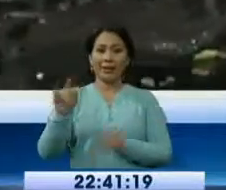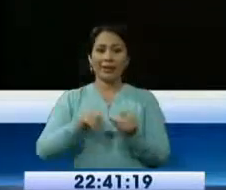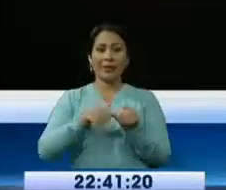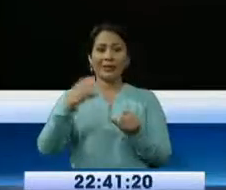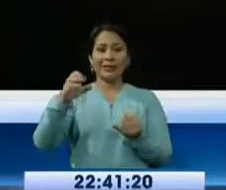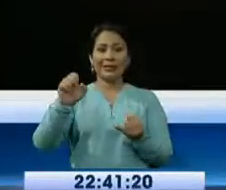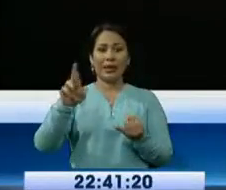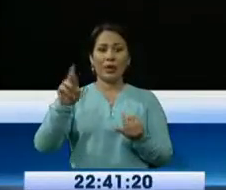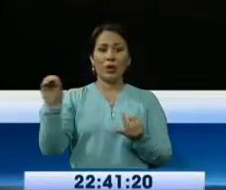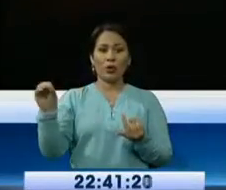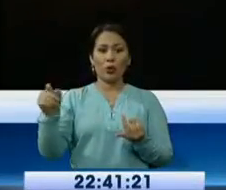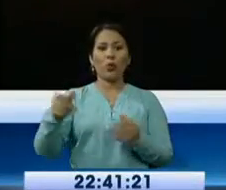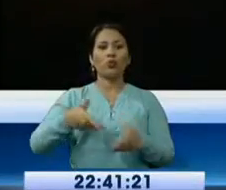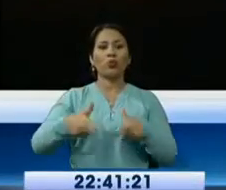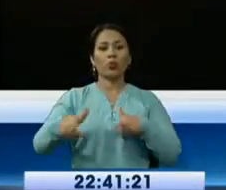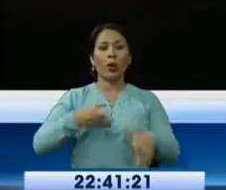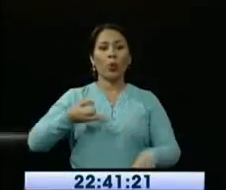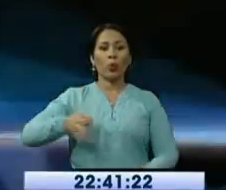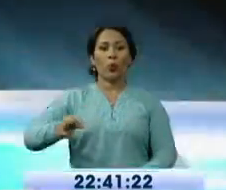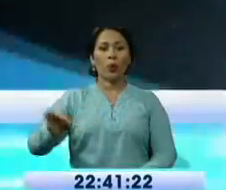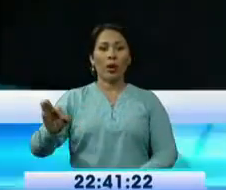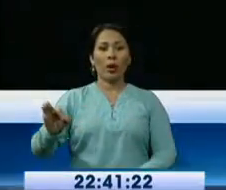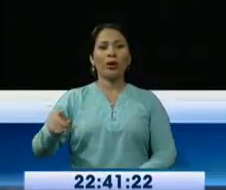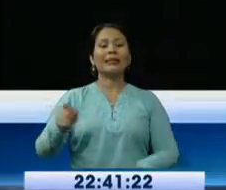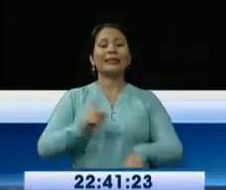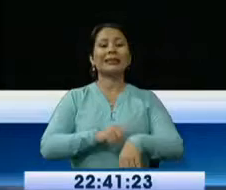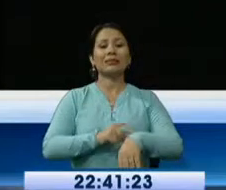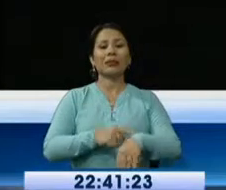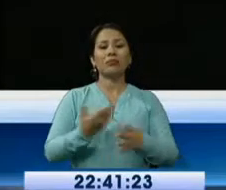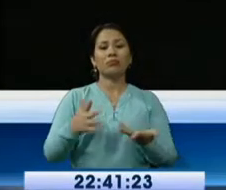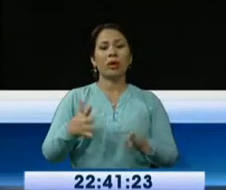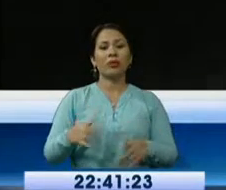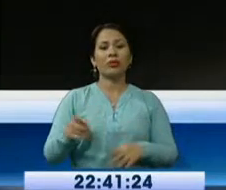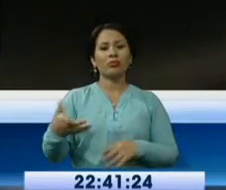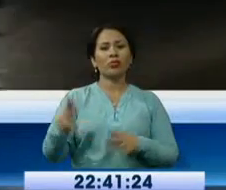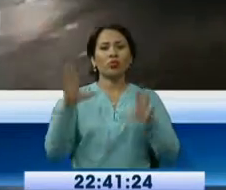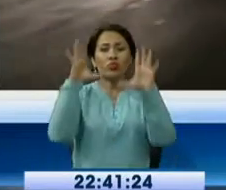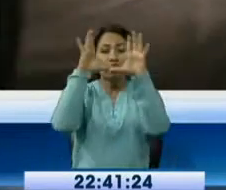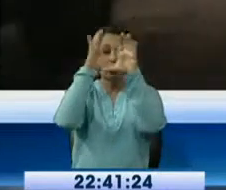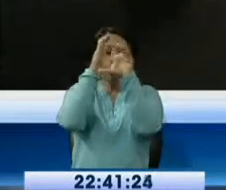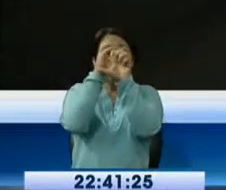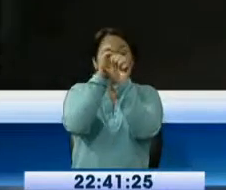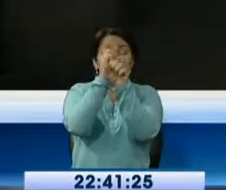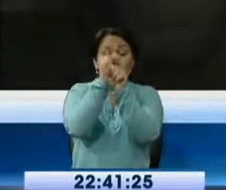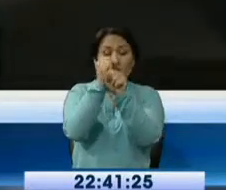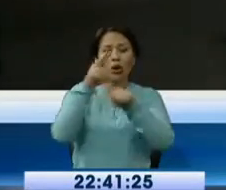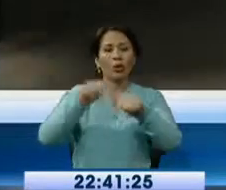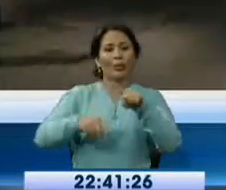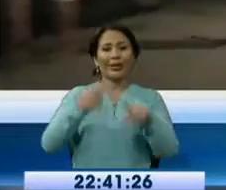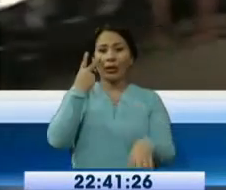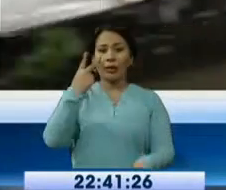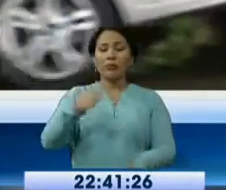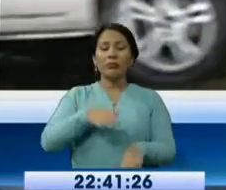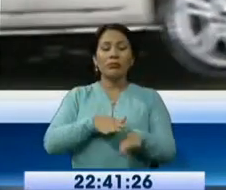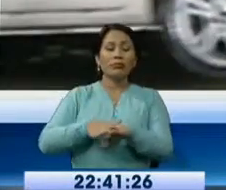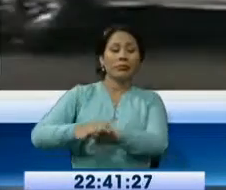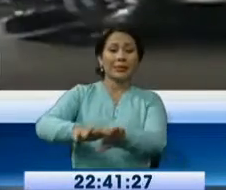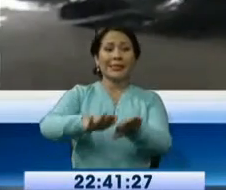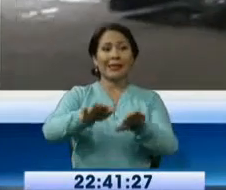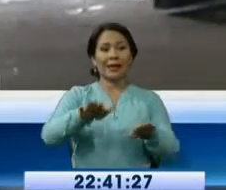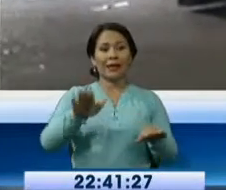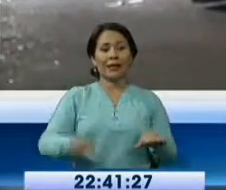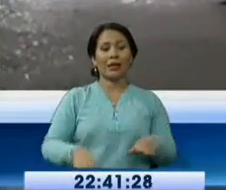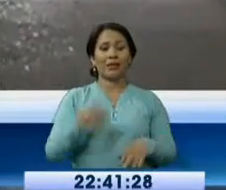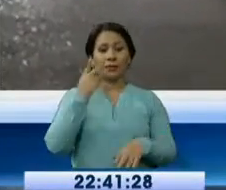Durán. El percance se habría originado aparentemente por la oscuridad de la zona. En pluralidad del sector, no iluminada la vía,